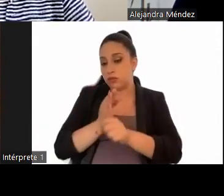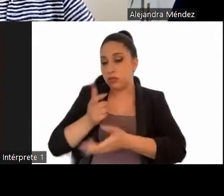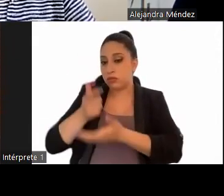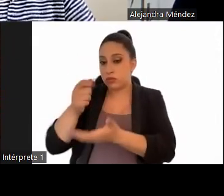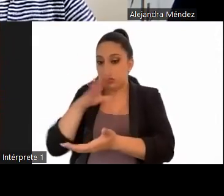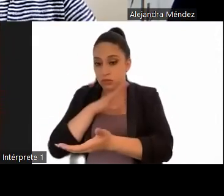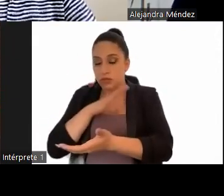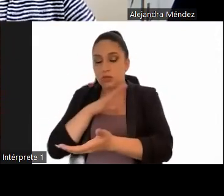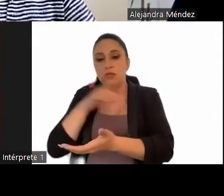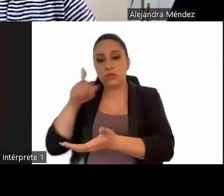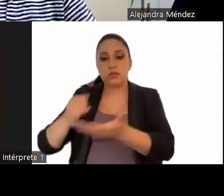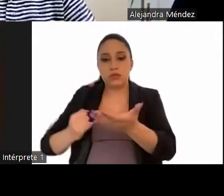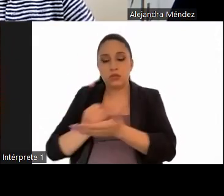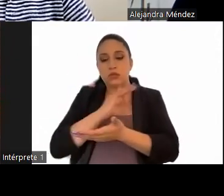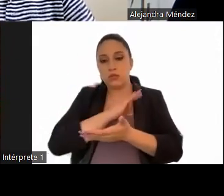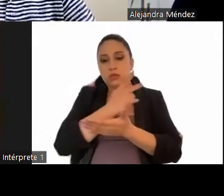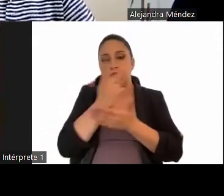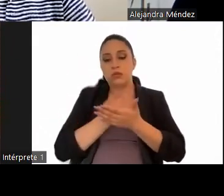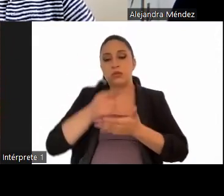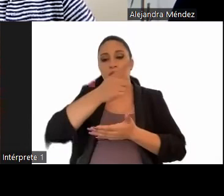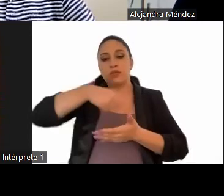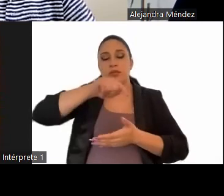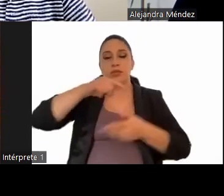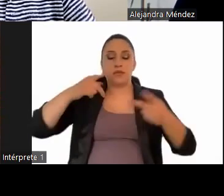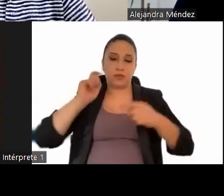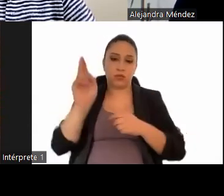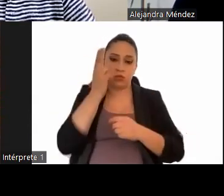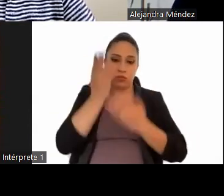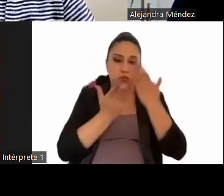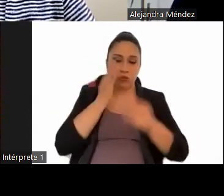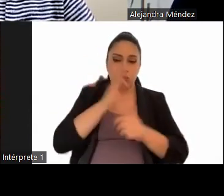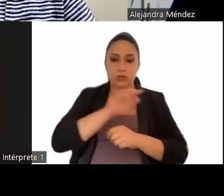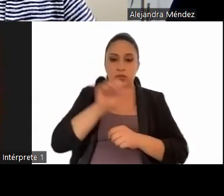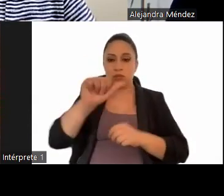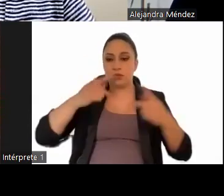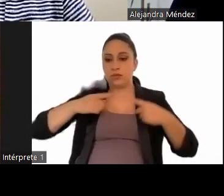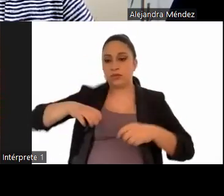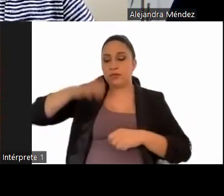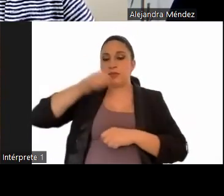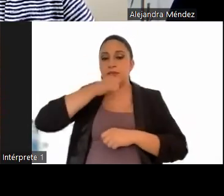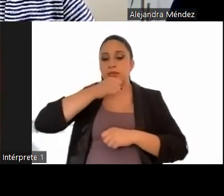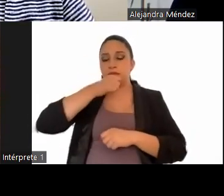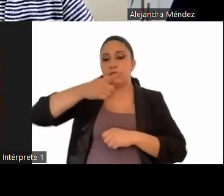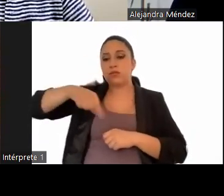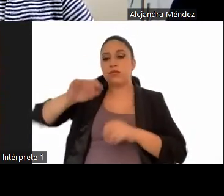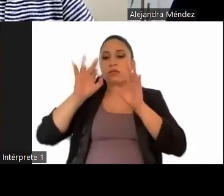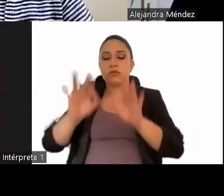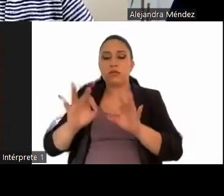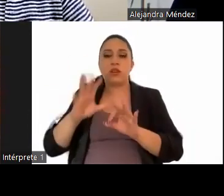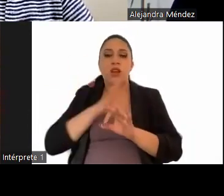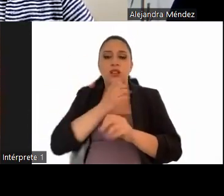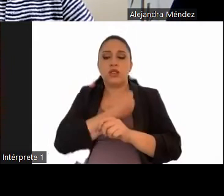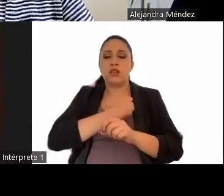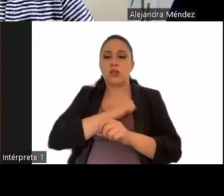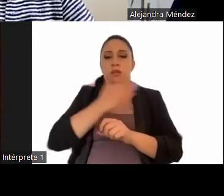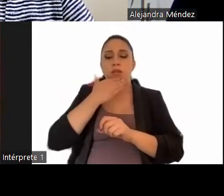cabo programas universitarios para personas mayores con la finalidad de promover un envejecimiento activo y saludable